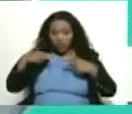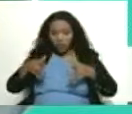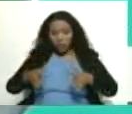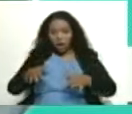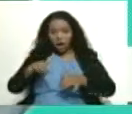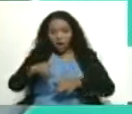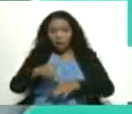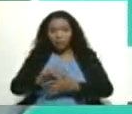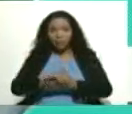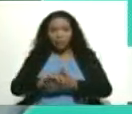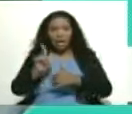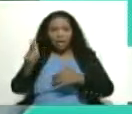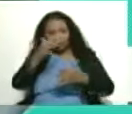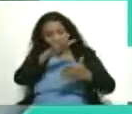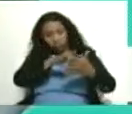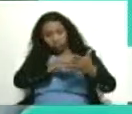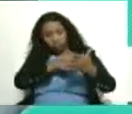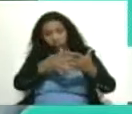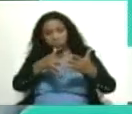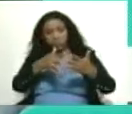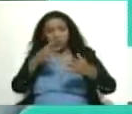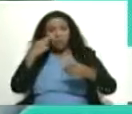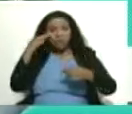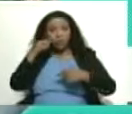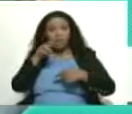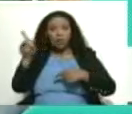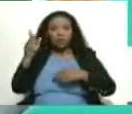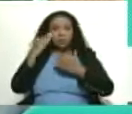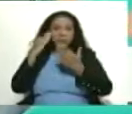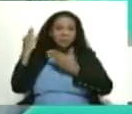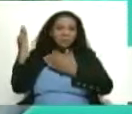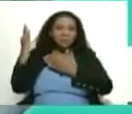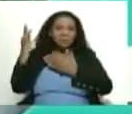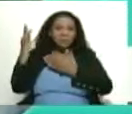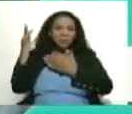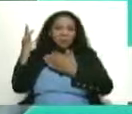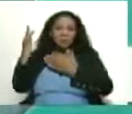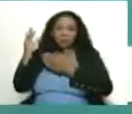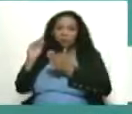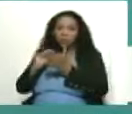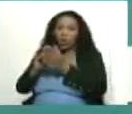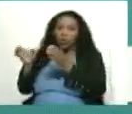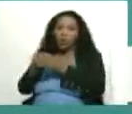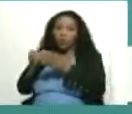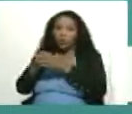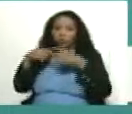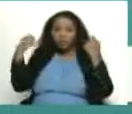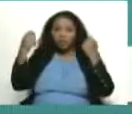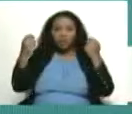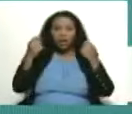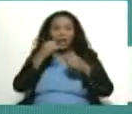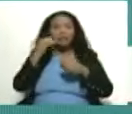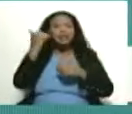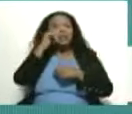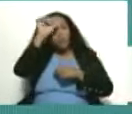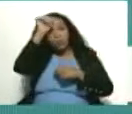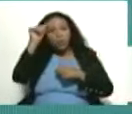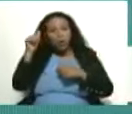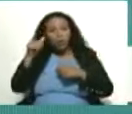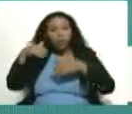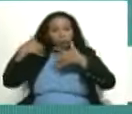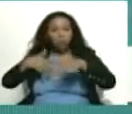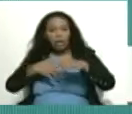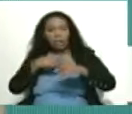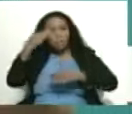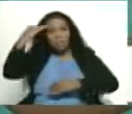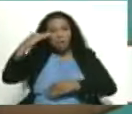ha sido una agenda extraordinaria. Escuchábamos a Génesis, la instalación de los comandos de campaña el fin de semana, el trote militar el lunes